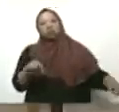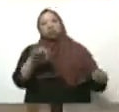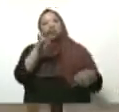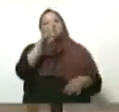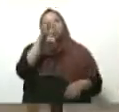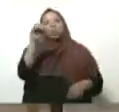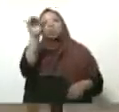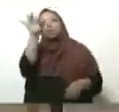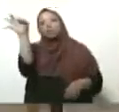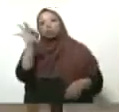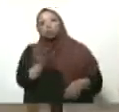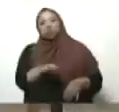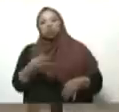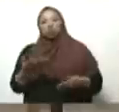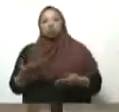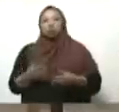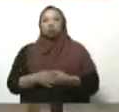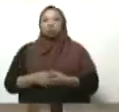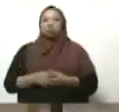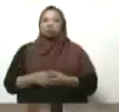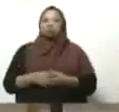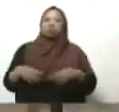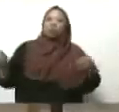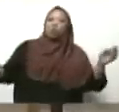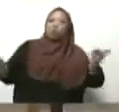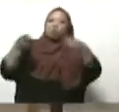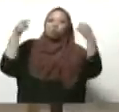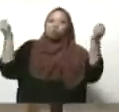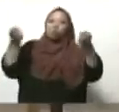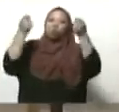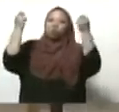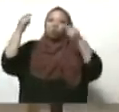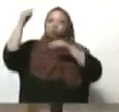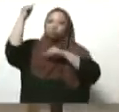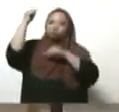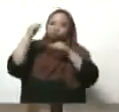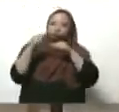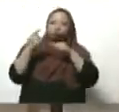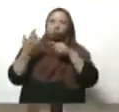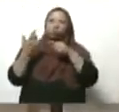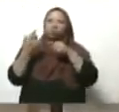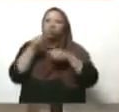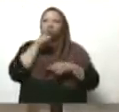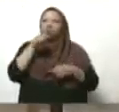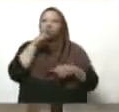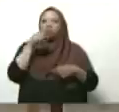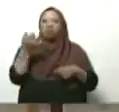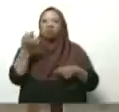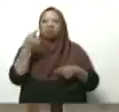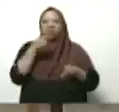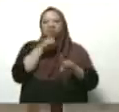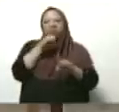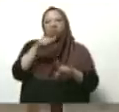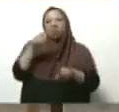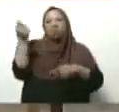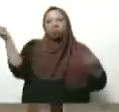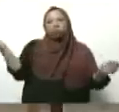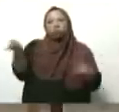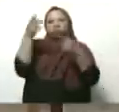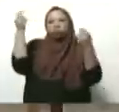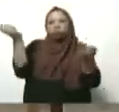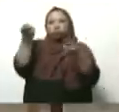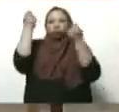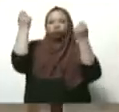40% la propaganda vean como ya la influencia negativa de esa propaganda